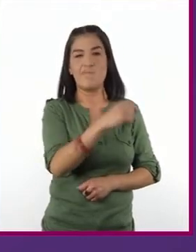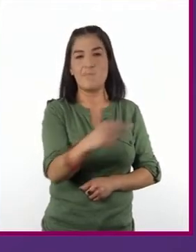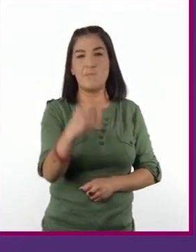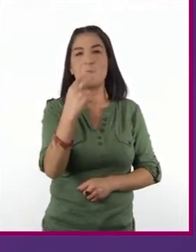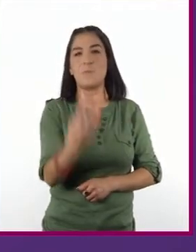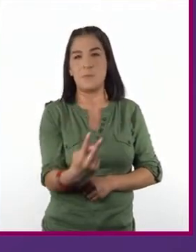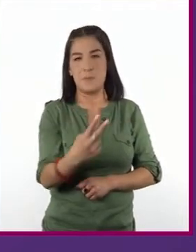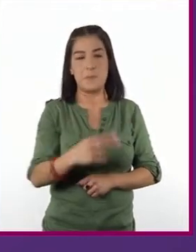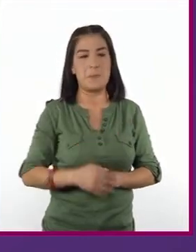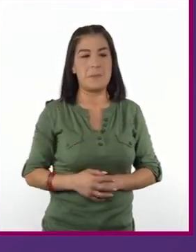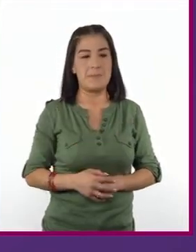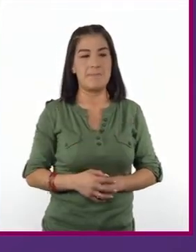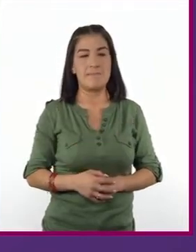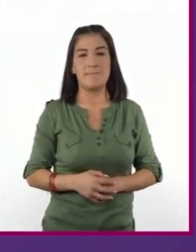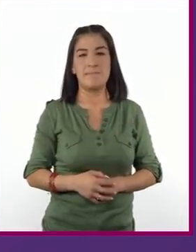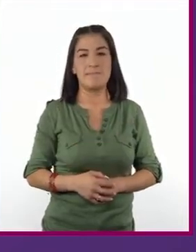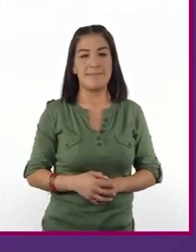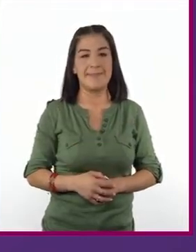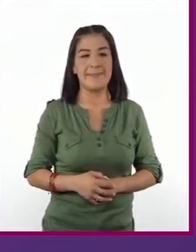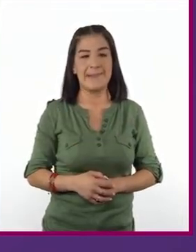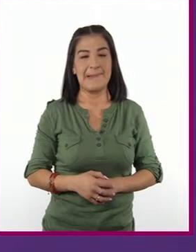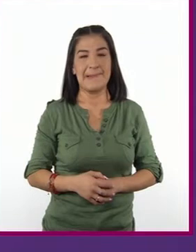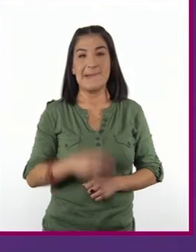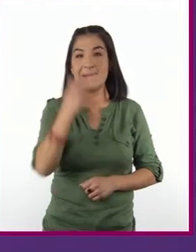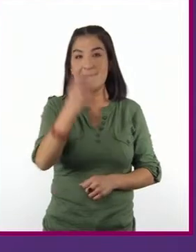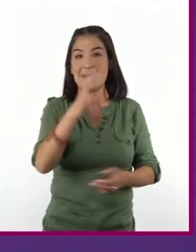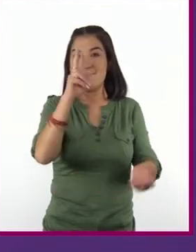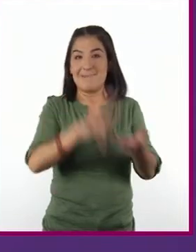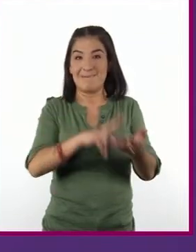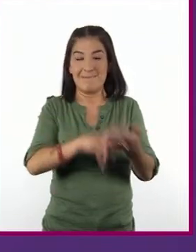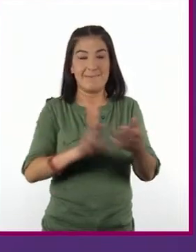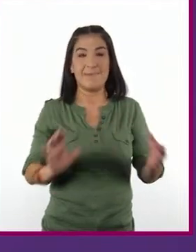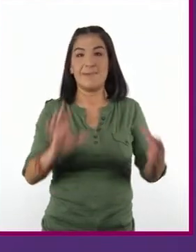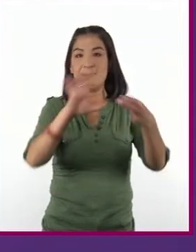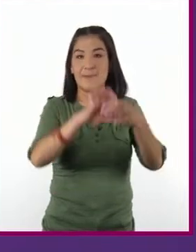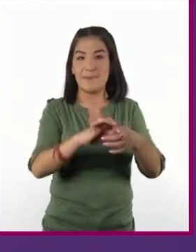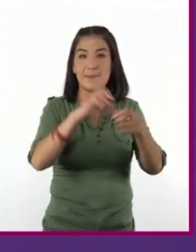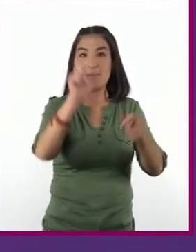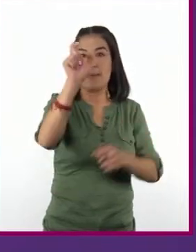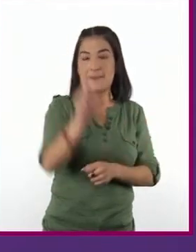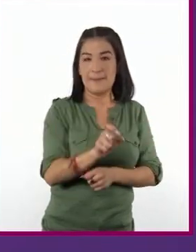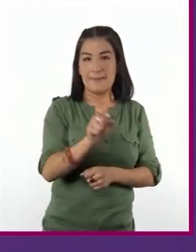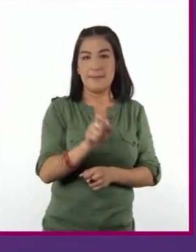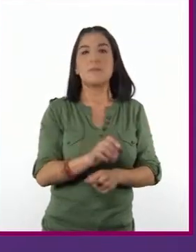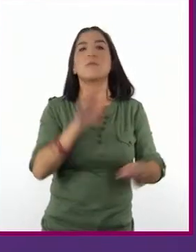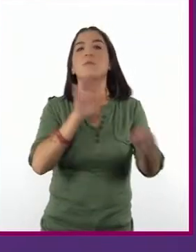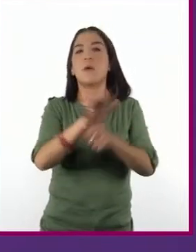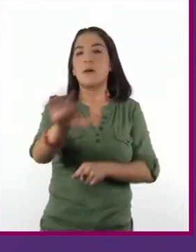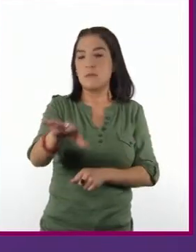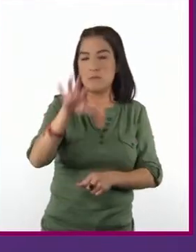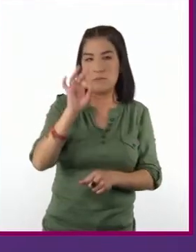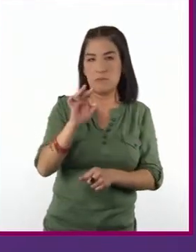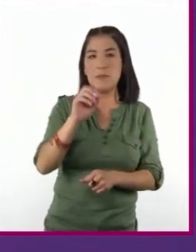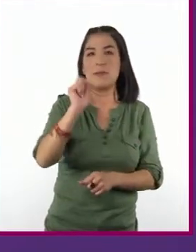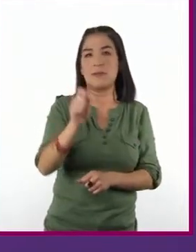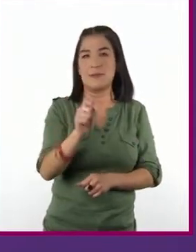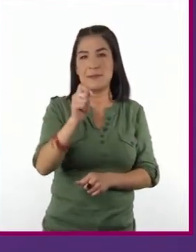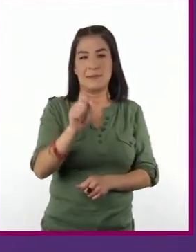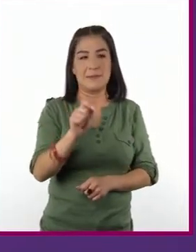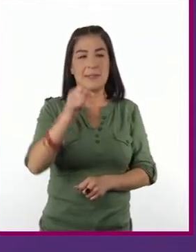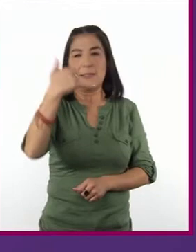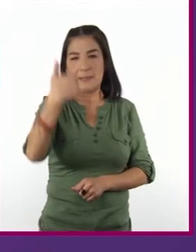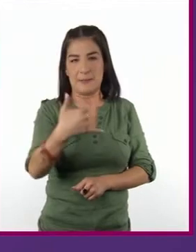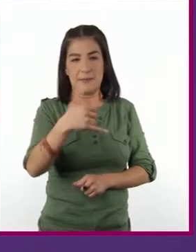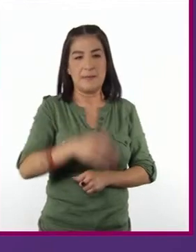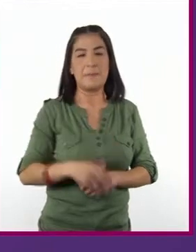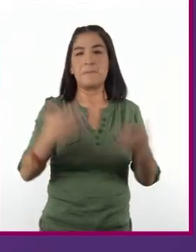2. Con base en estos valores que se han asignado a la X, tenemos que encontrar cuánto vale Y.